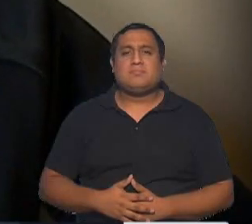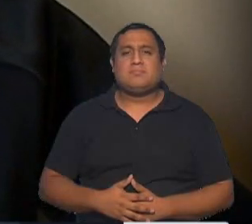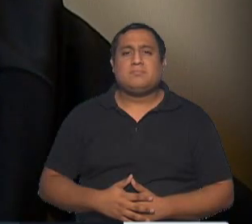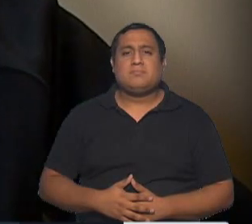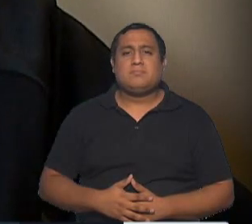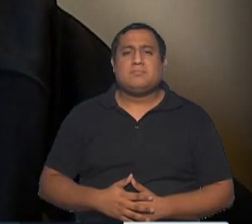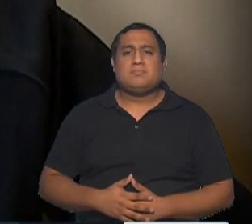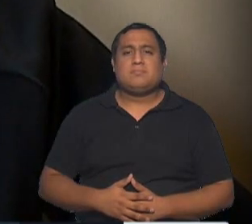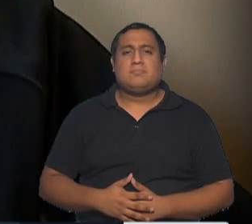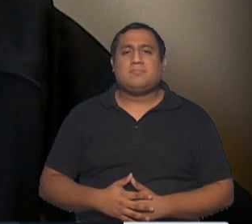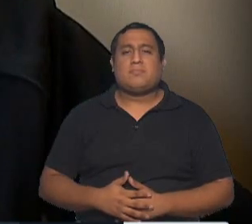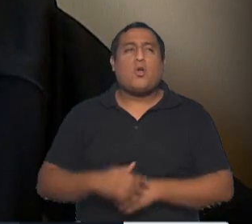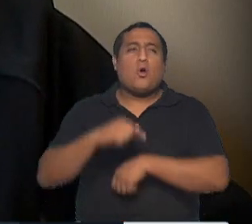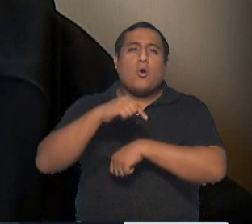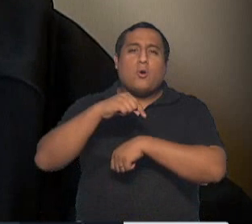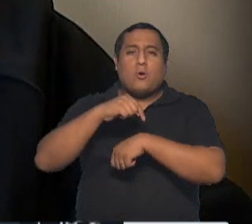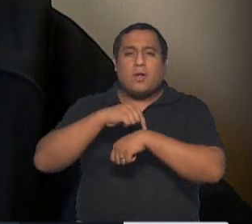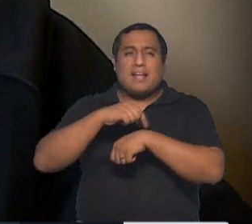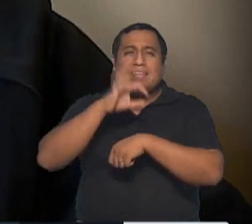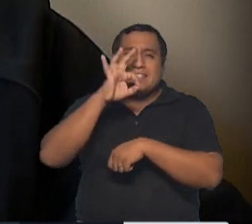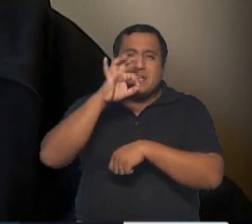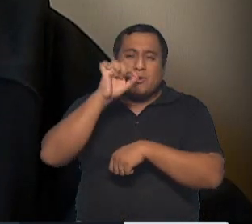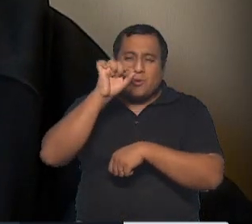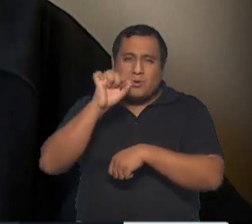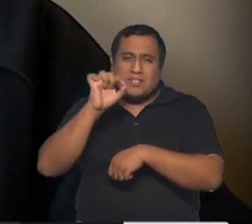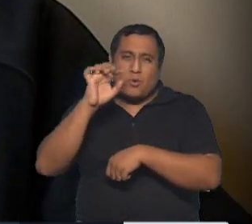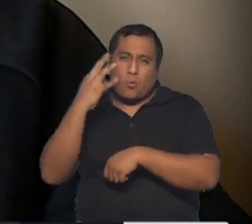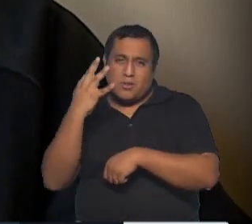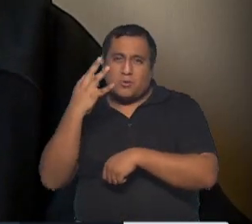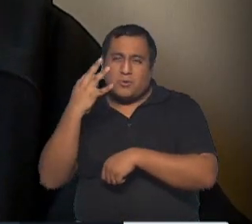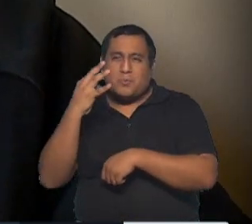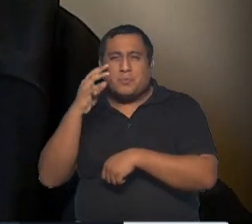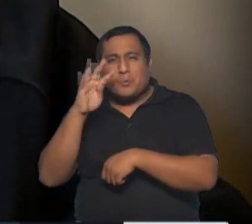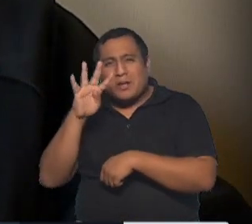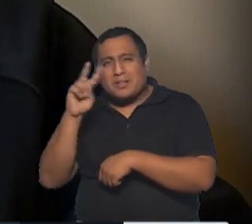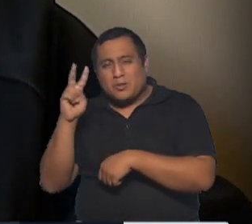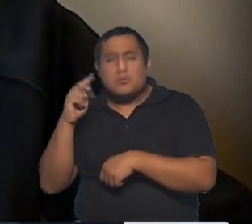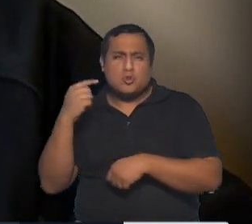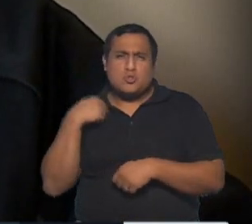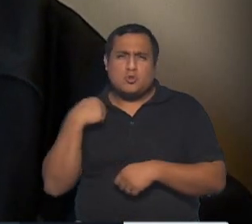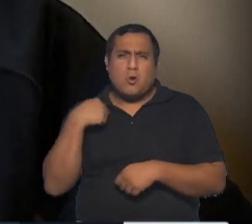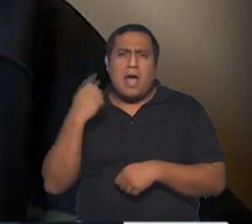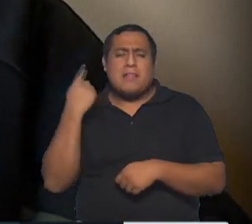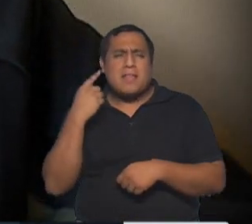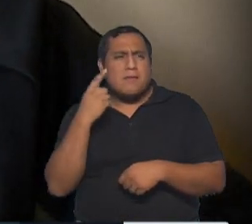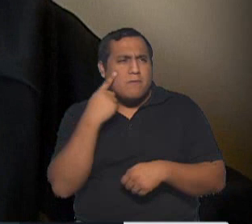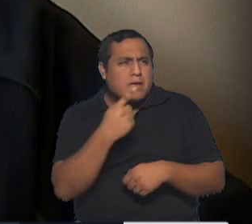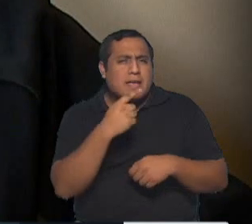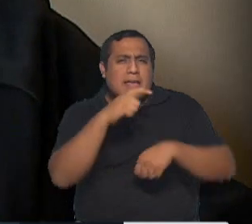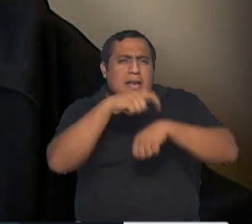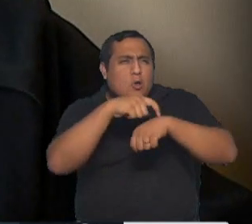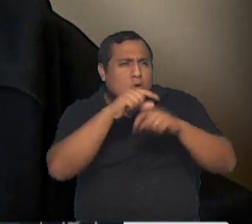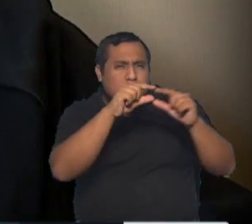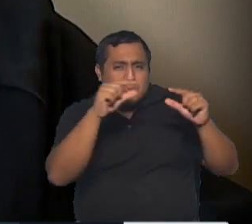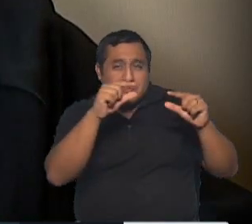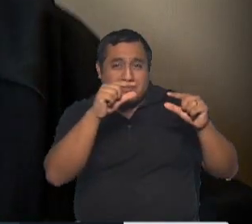A las 04:42, tengo bien porque escuché el ruido y miré el reloj, yo estaría a 2 kilómetros de ahí.